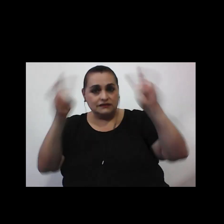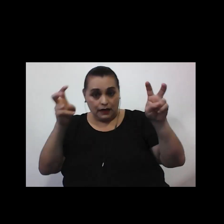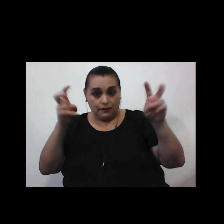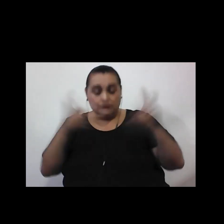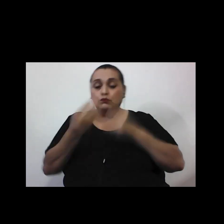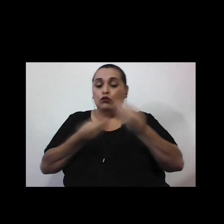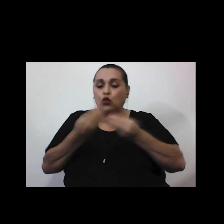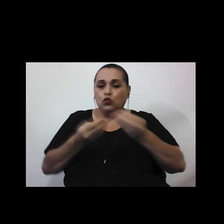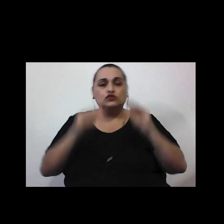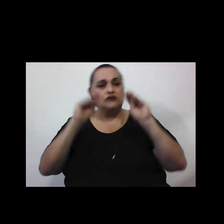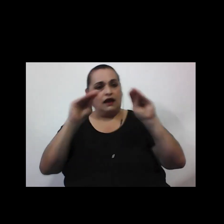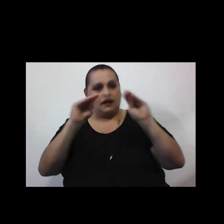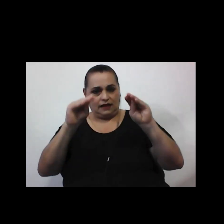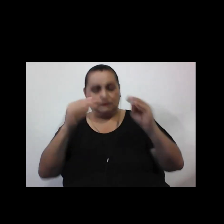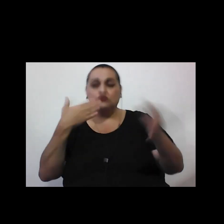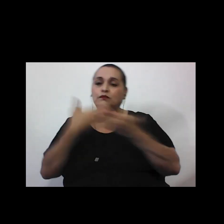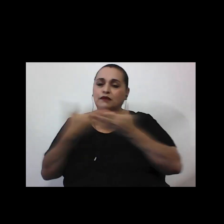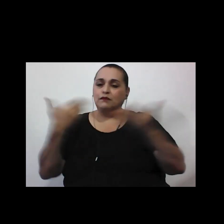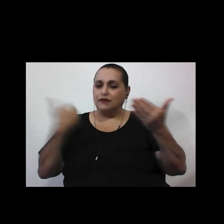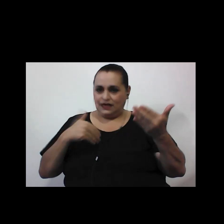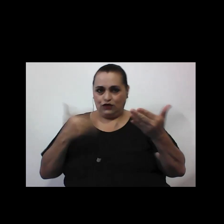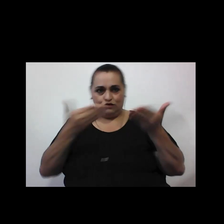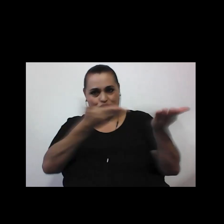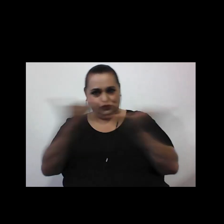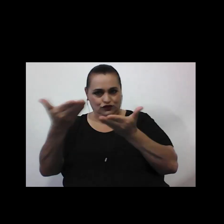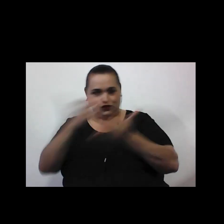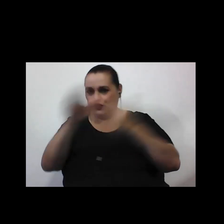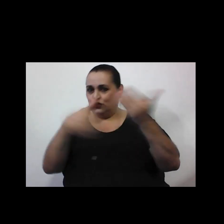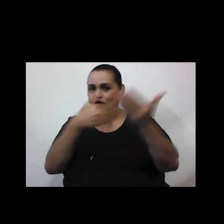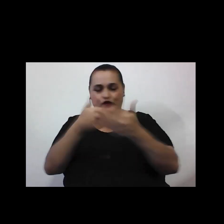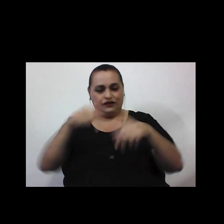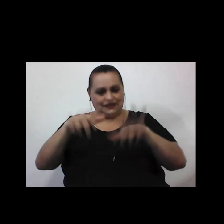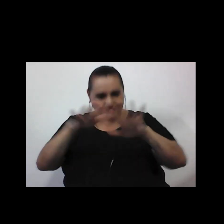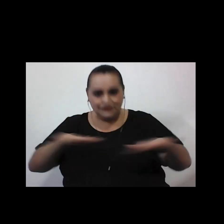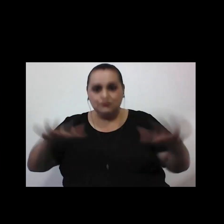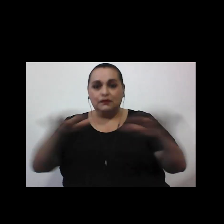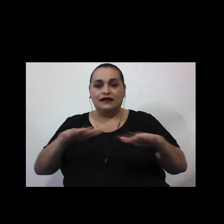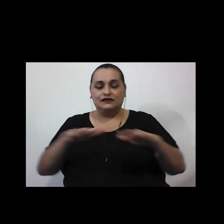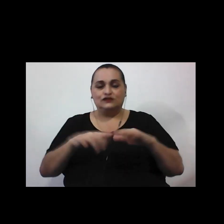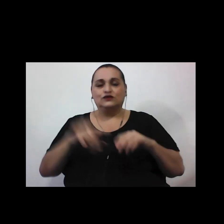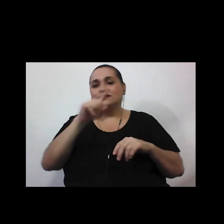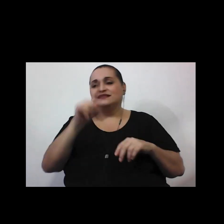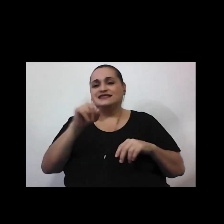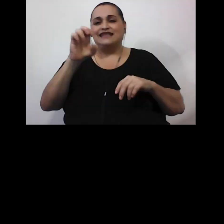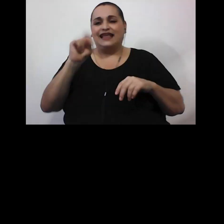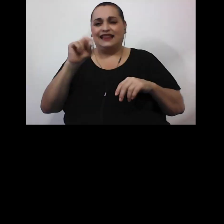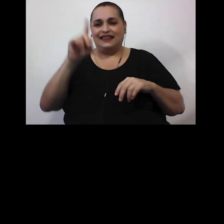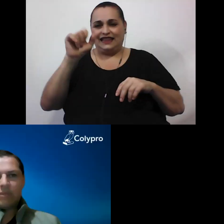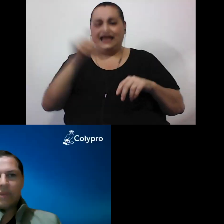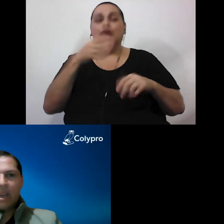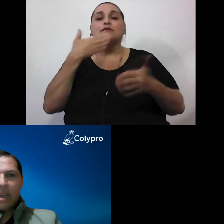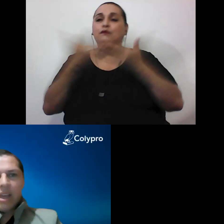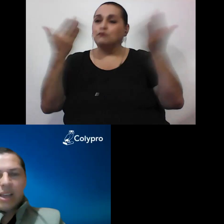académicos. Bienvenidas y bienvenidos todos a este espacio. Sender, bienvenido. Adelante, por favor.